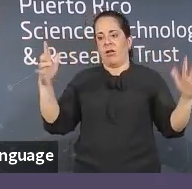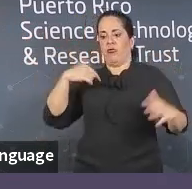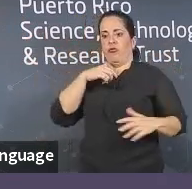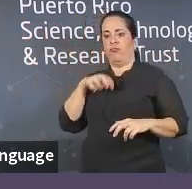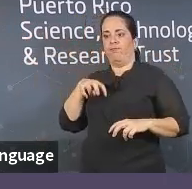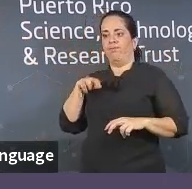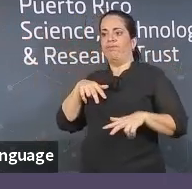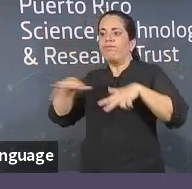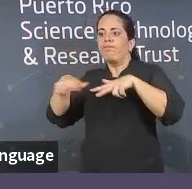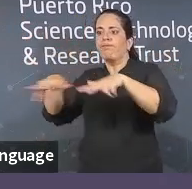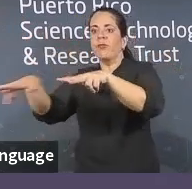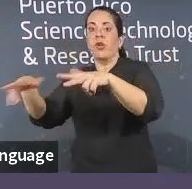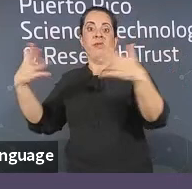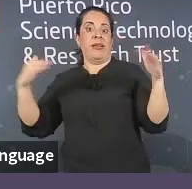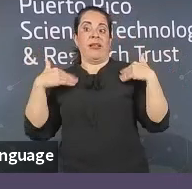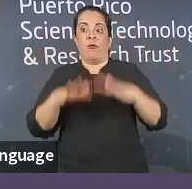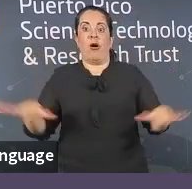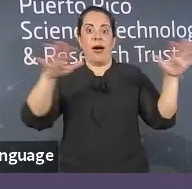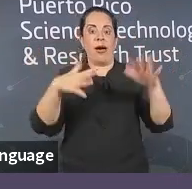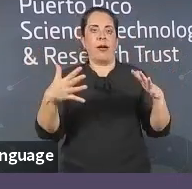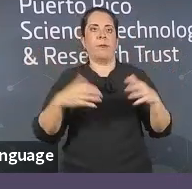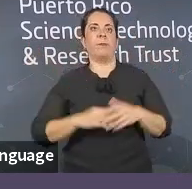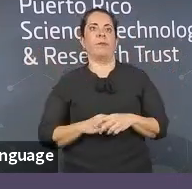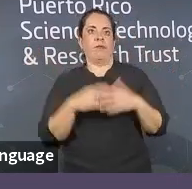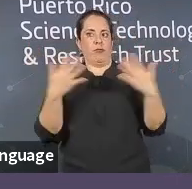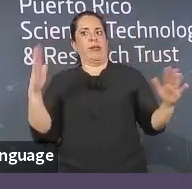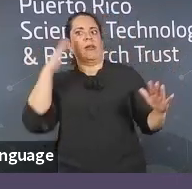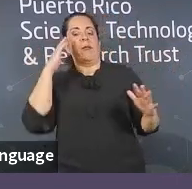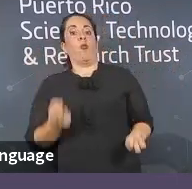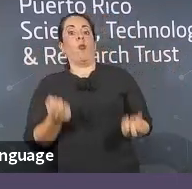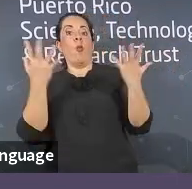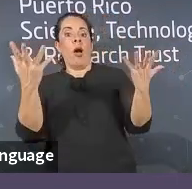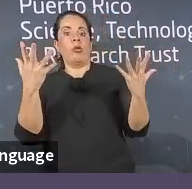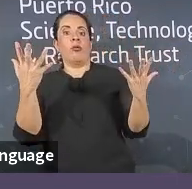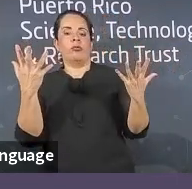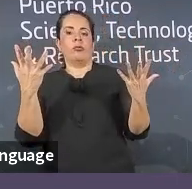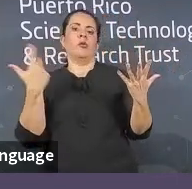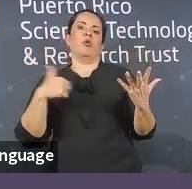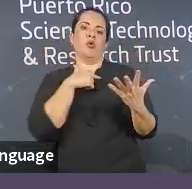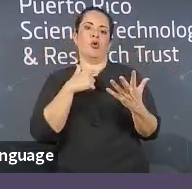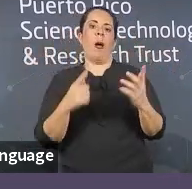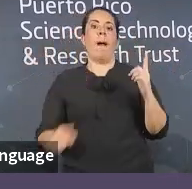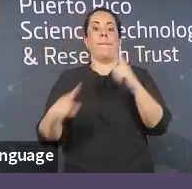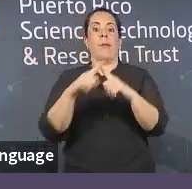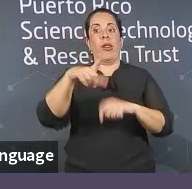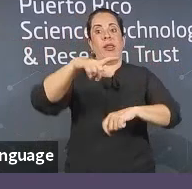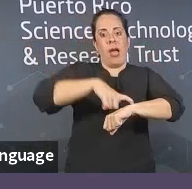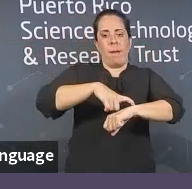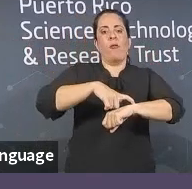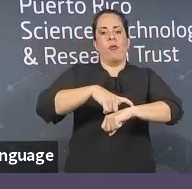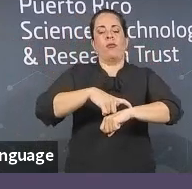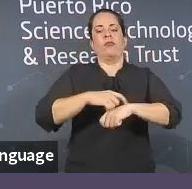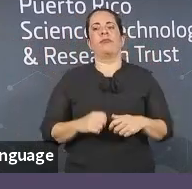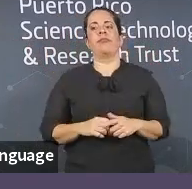pues tenemos un área que se ha recorrido. Ya sabemos cuánto estamos dosificando por tiempo. Y finalmente,